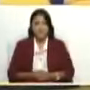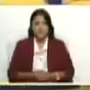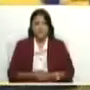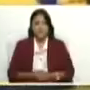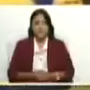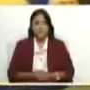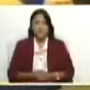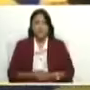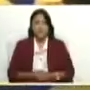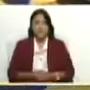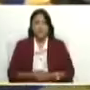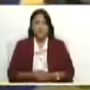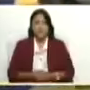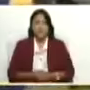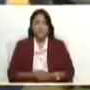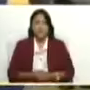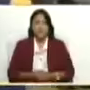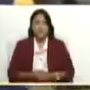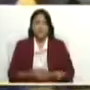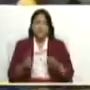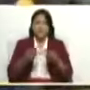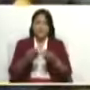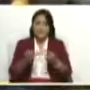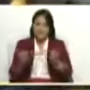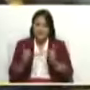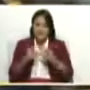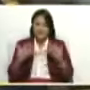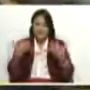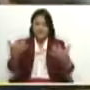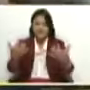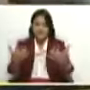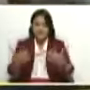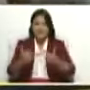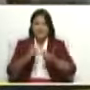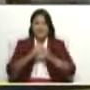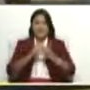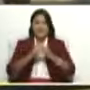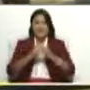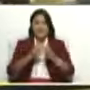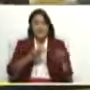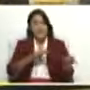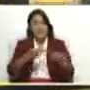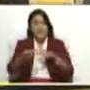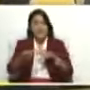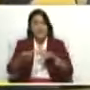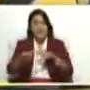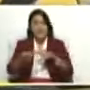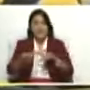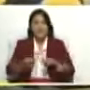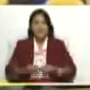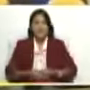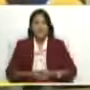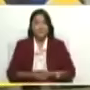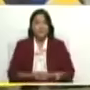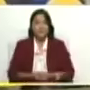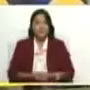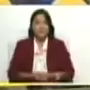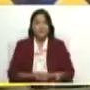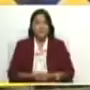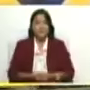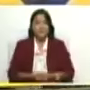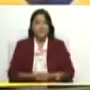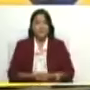Venezuela bueno muchachos muchachas bienvenidos y